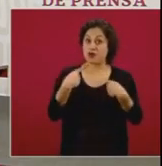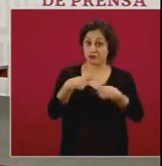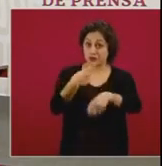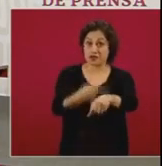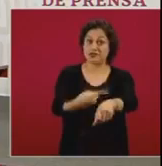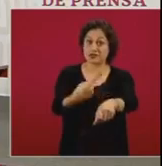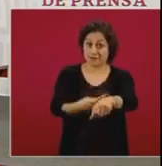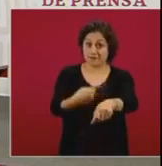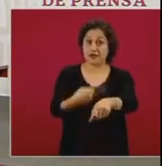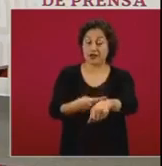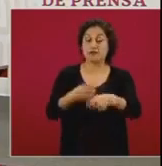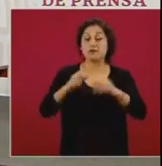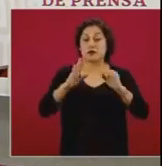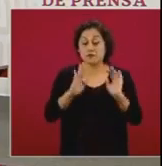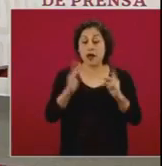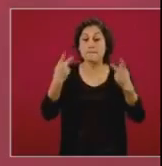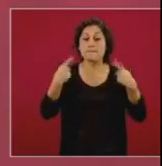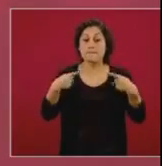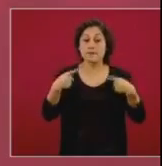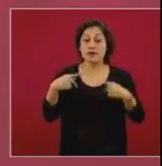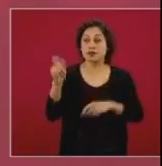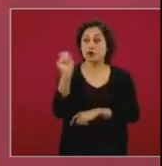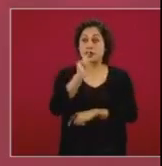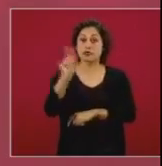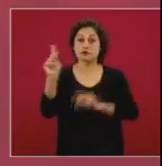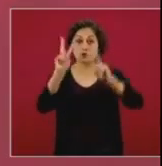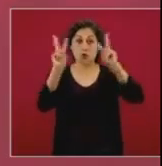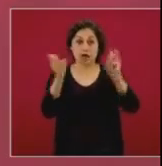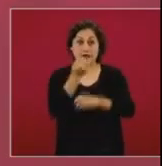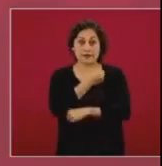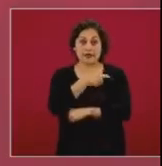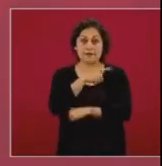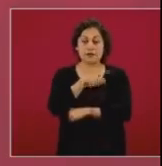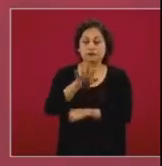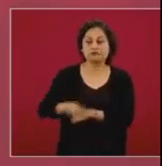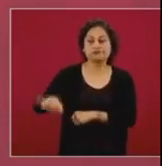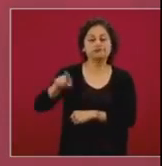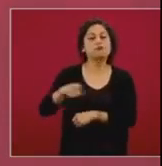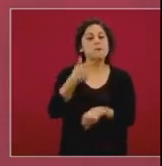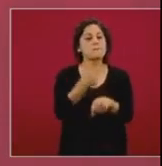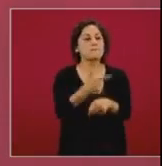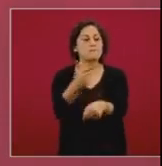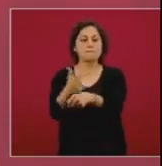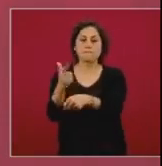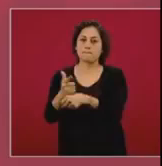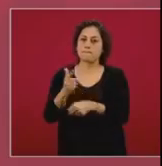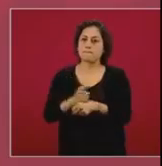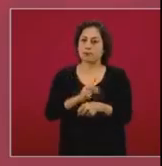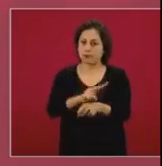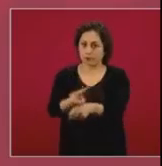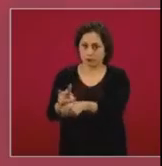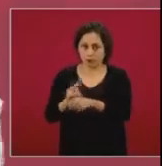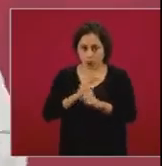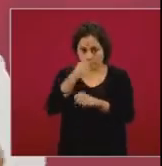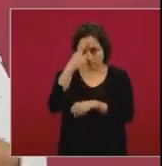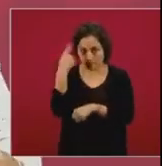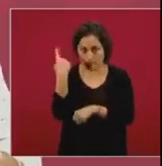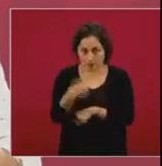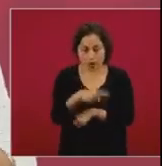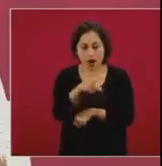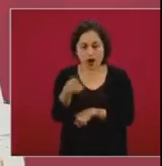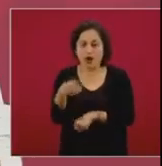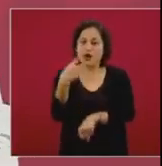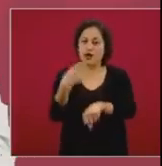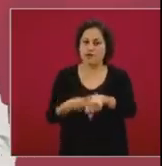las personas especialistas y profesionales de la salud deben de estar bien al pendiente para diagnosticar este